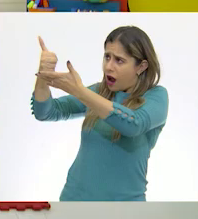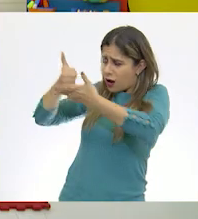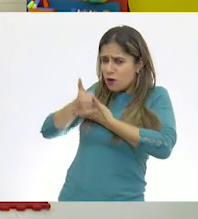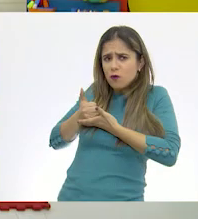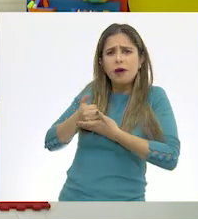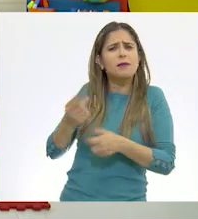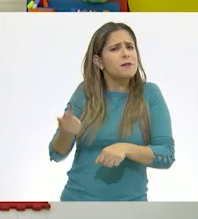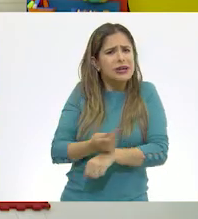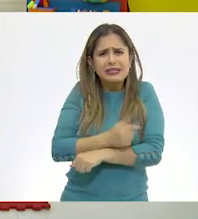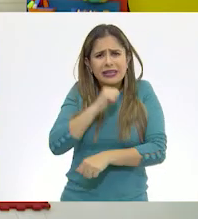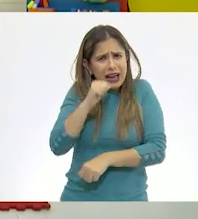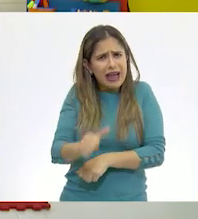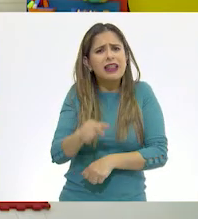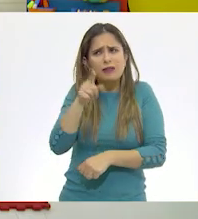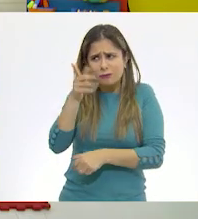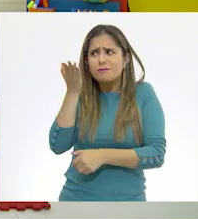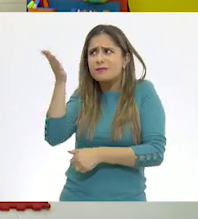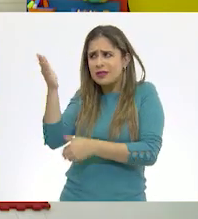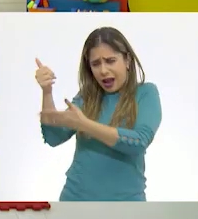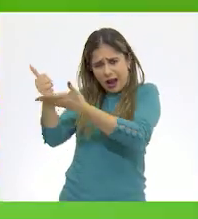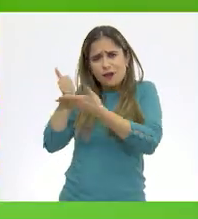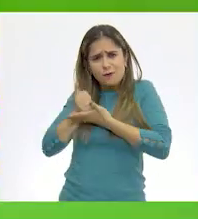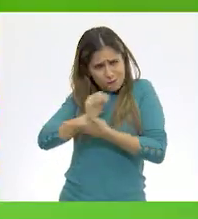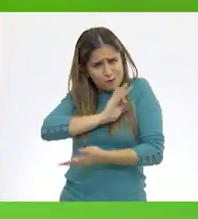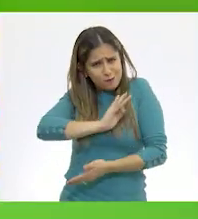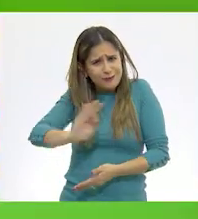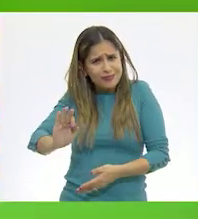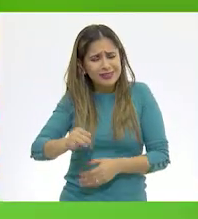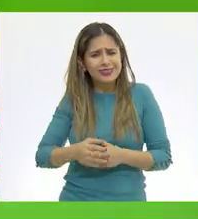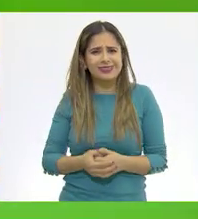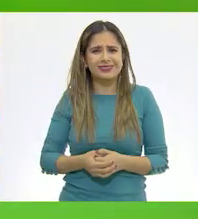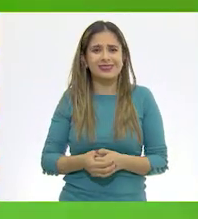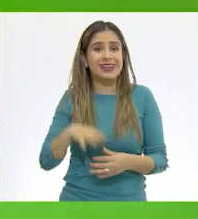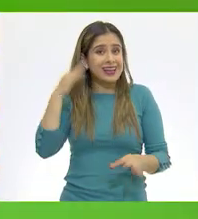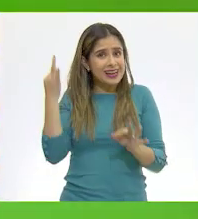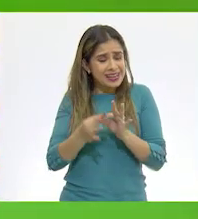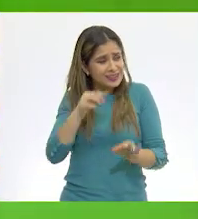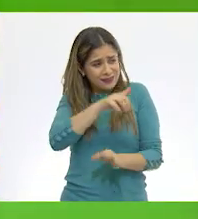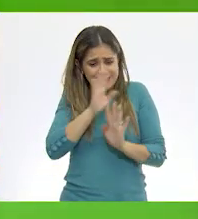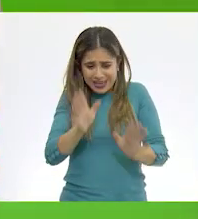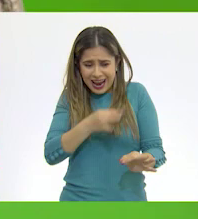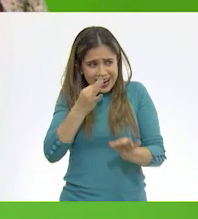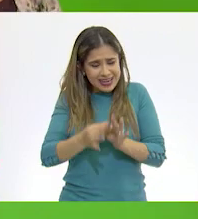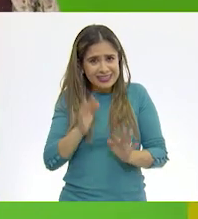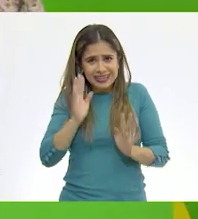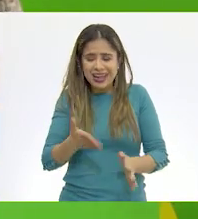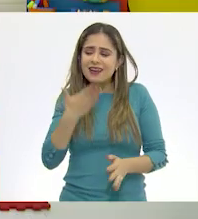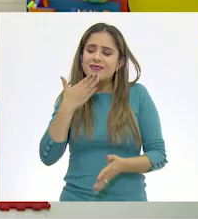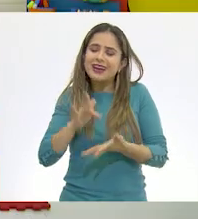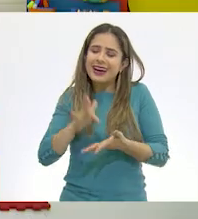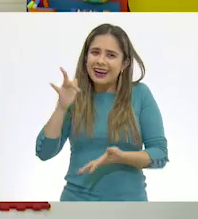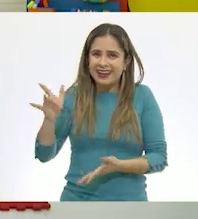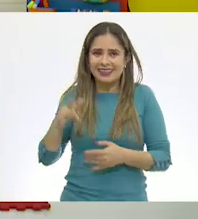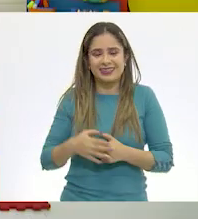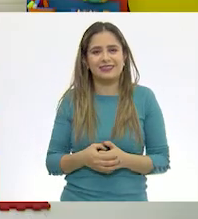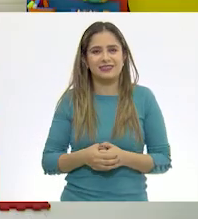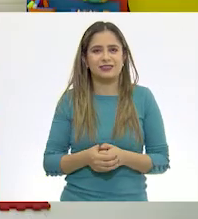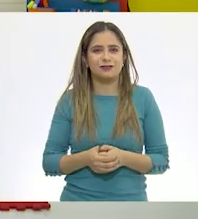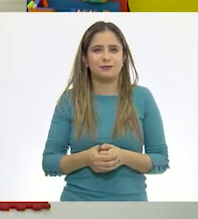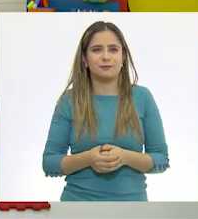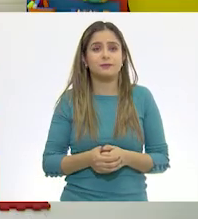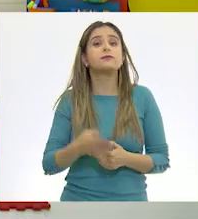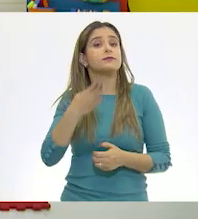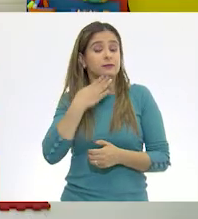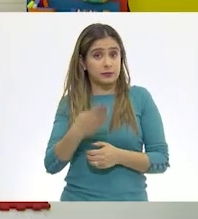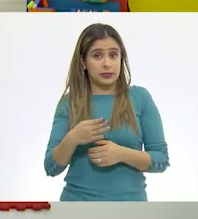nada. Claro. Listo. Ya gracias. La tenías. Gracias. Bien,